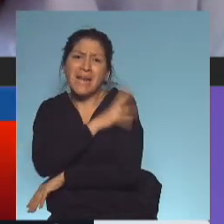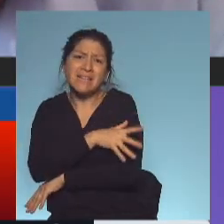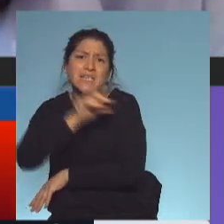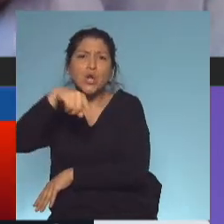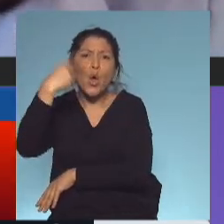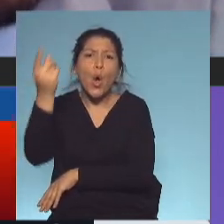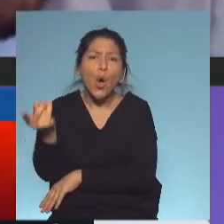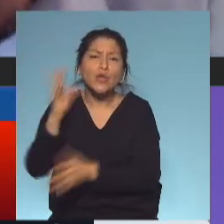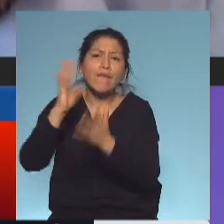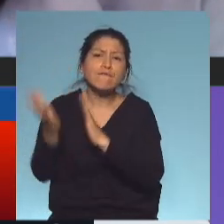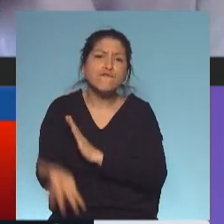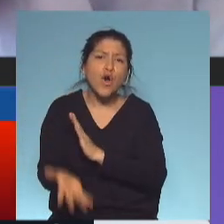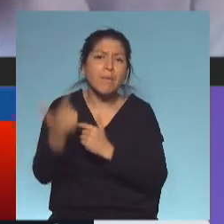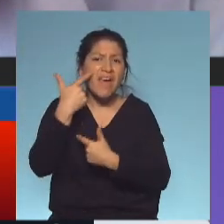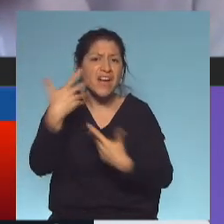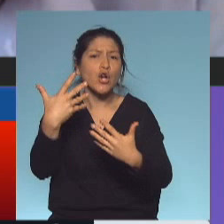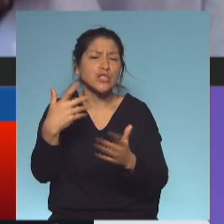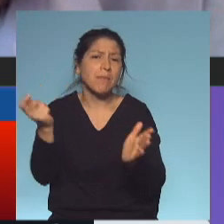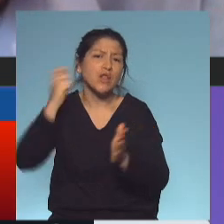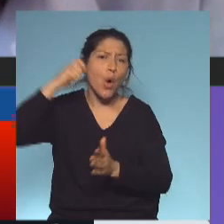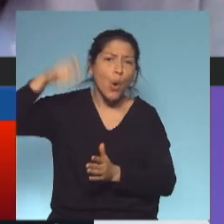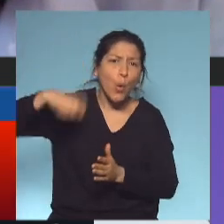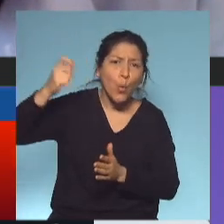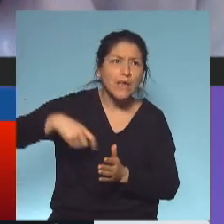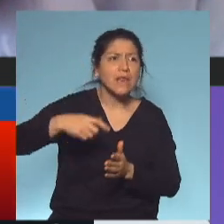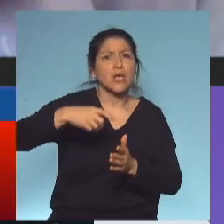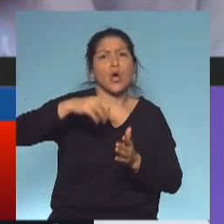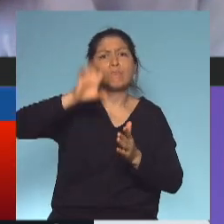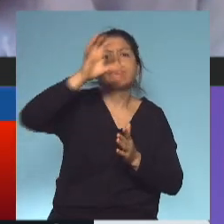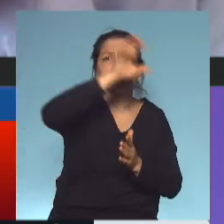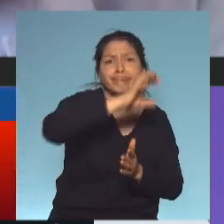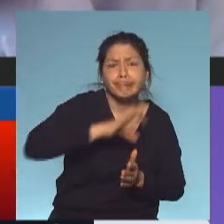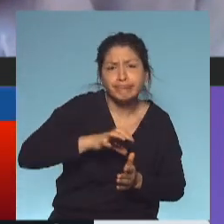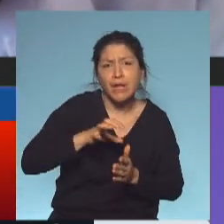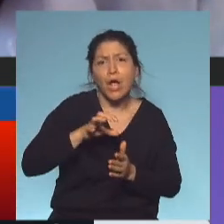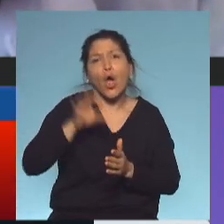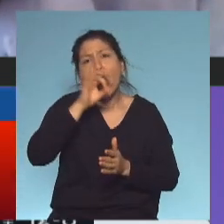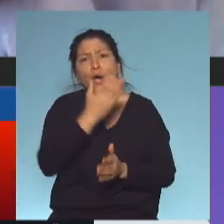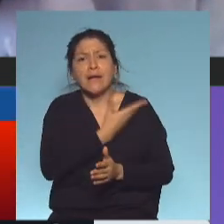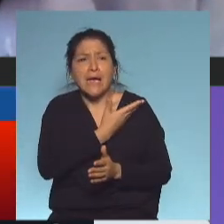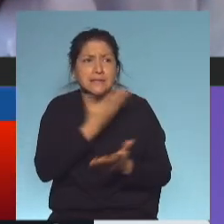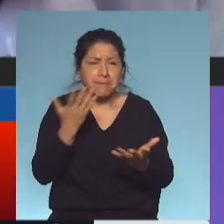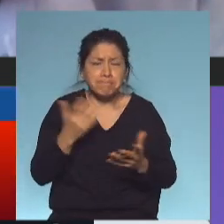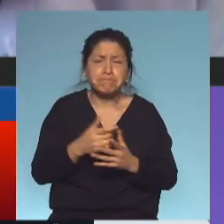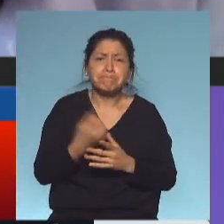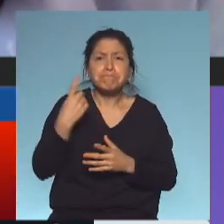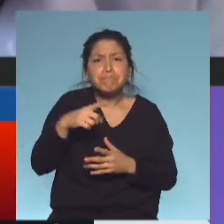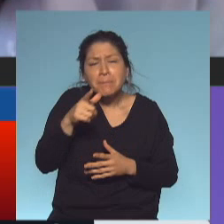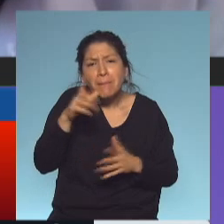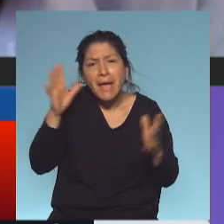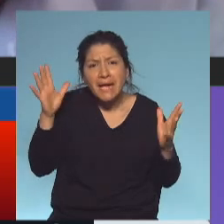estatus jurídico, tanto sea en Jerusalén Oriental, en Cisjordania o en Gaza. Entonces, es muy difícil, pero yo creo que